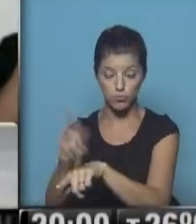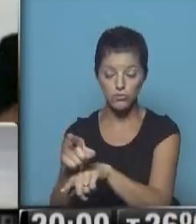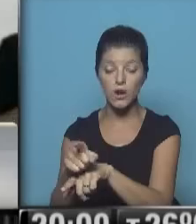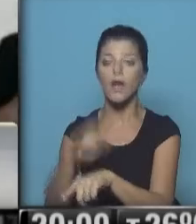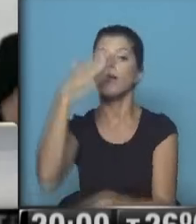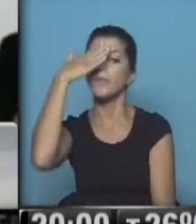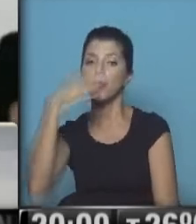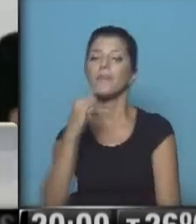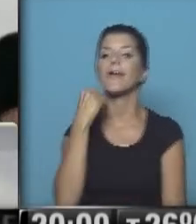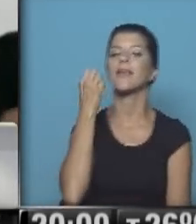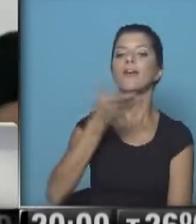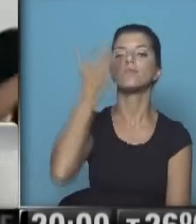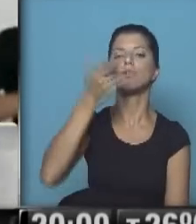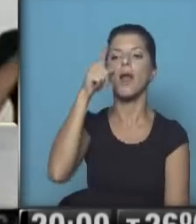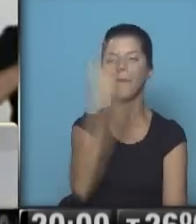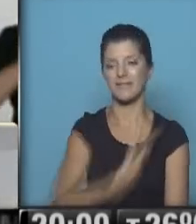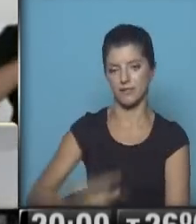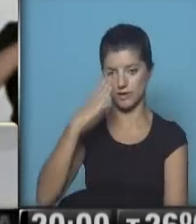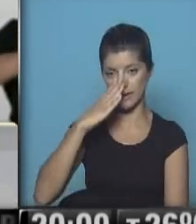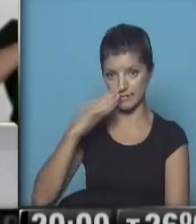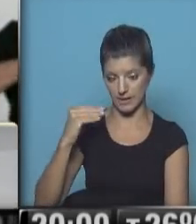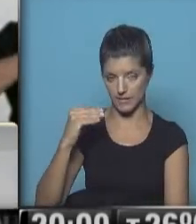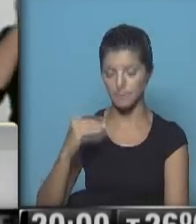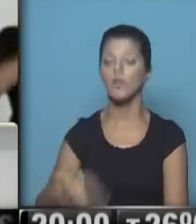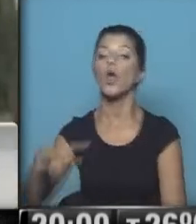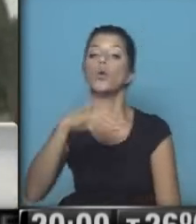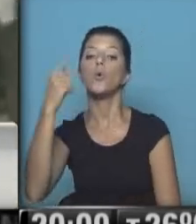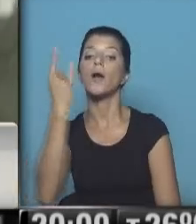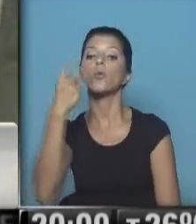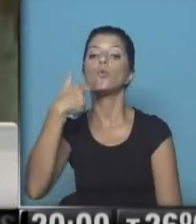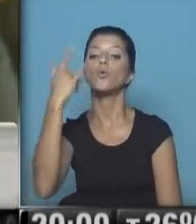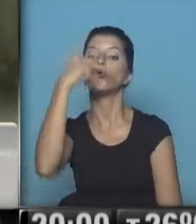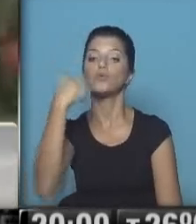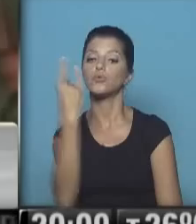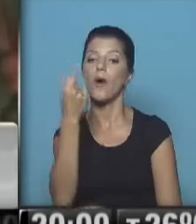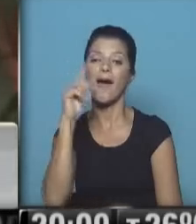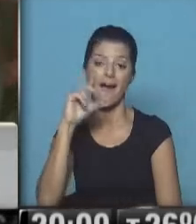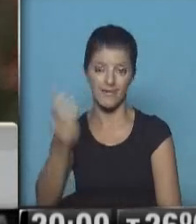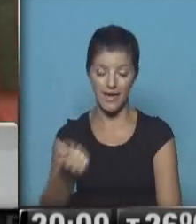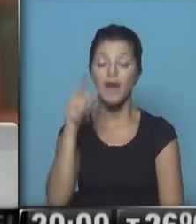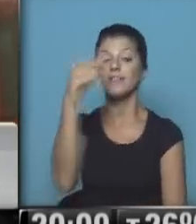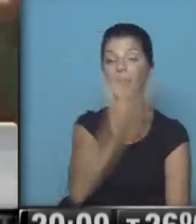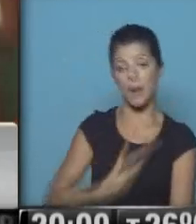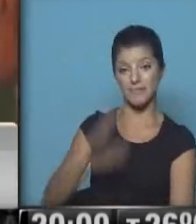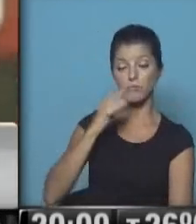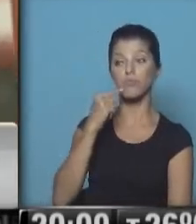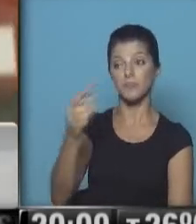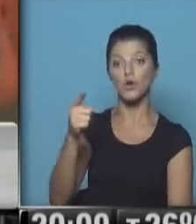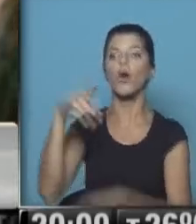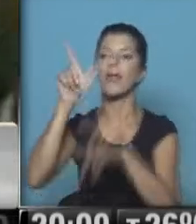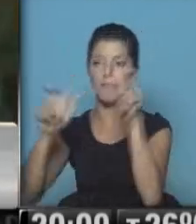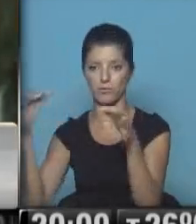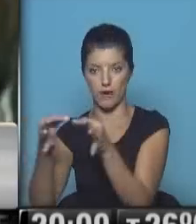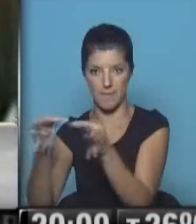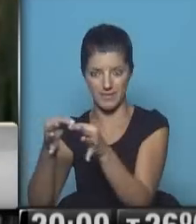declaraciones de la presidenta en usuaya la jefa de estado había denunciado que el aumento de la defensa británica en las